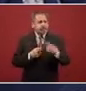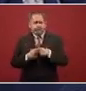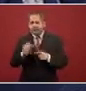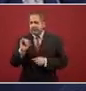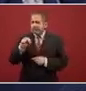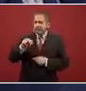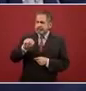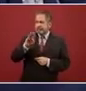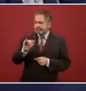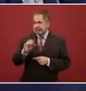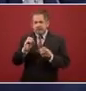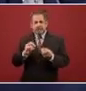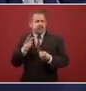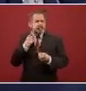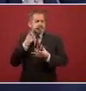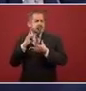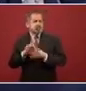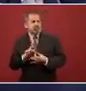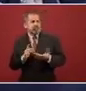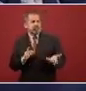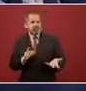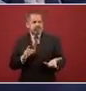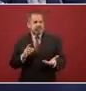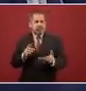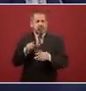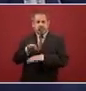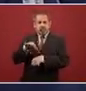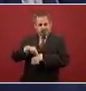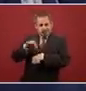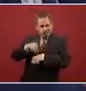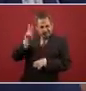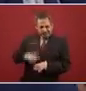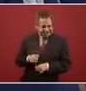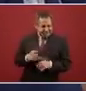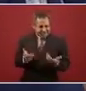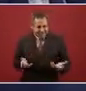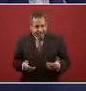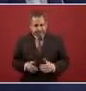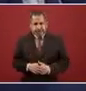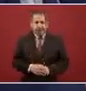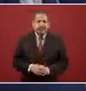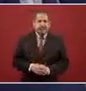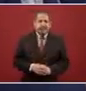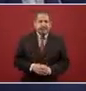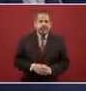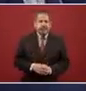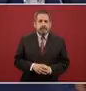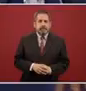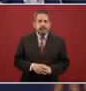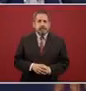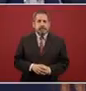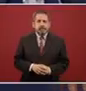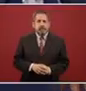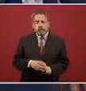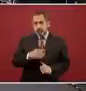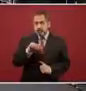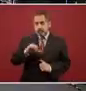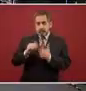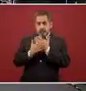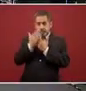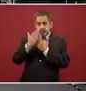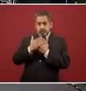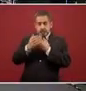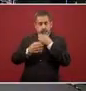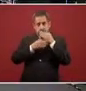tema político más que técnico de lo que aquí hemos estado hablando. Sobre lo que anunciaron en la mañana